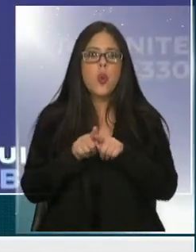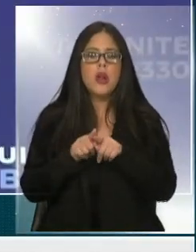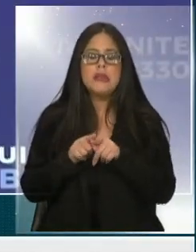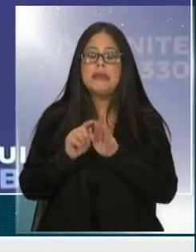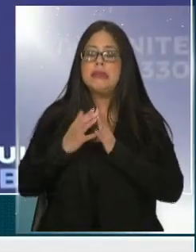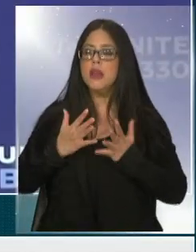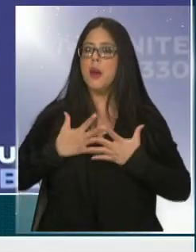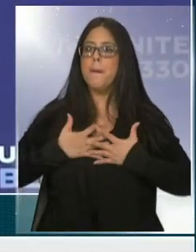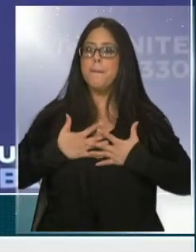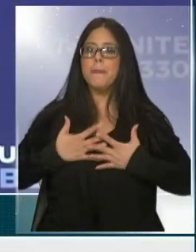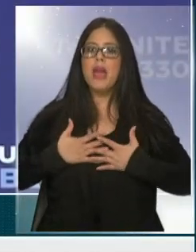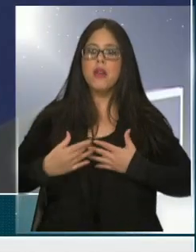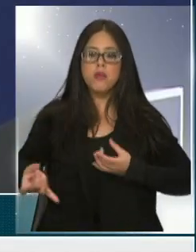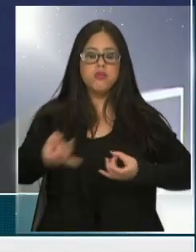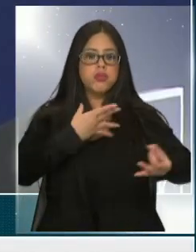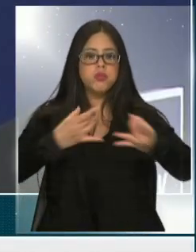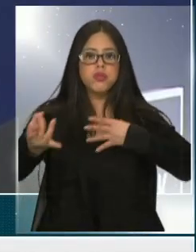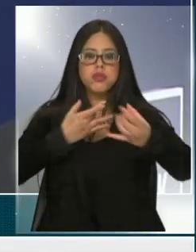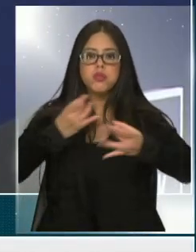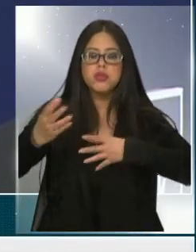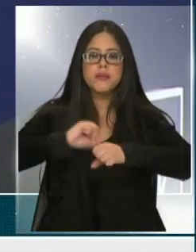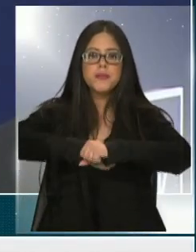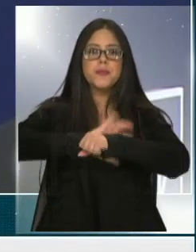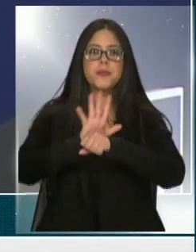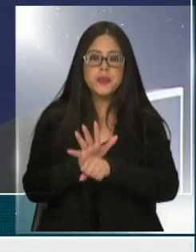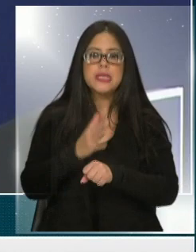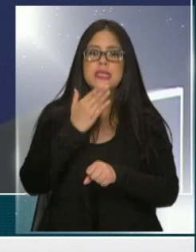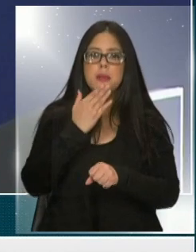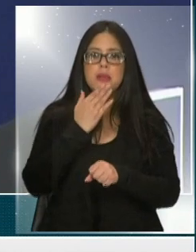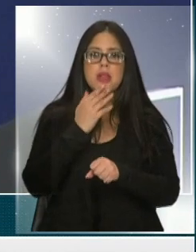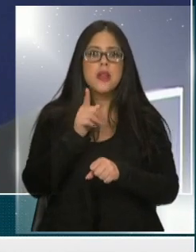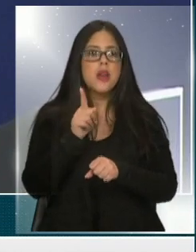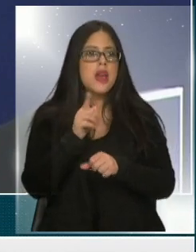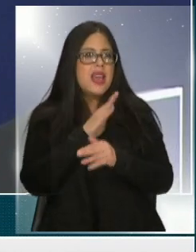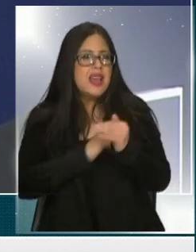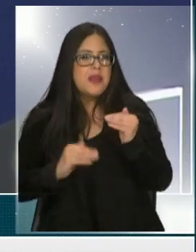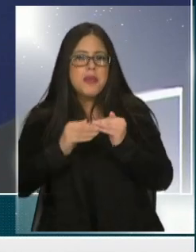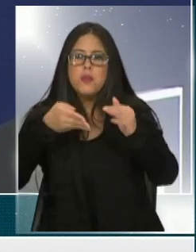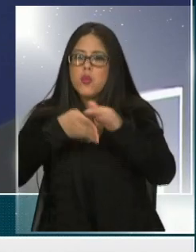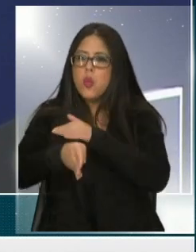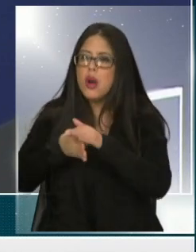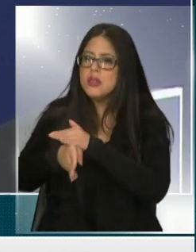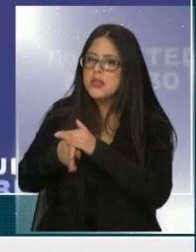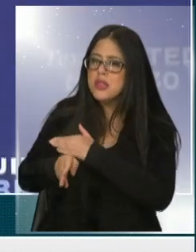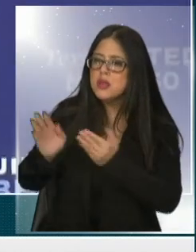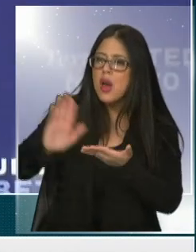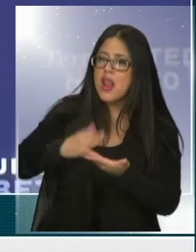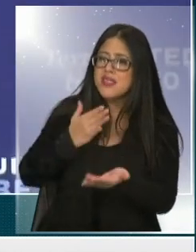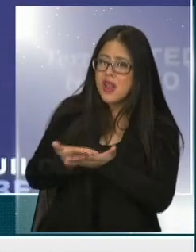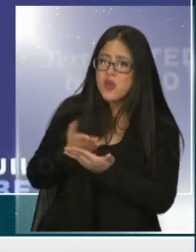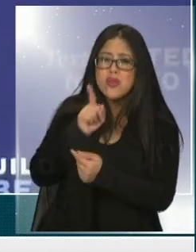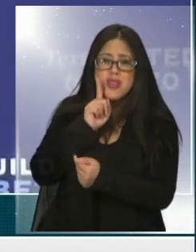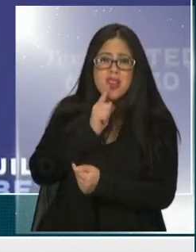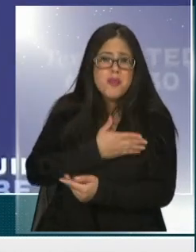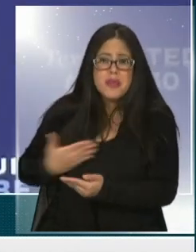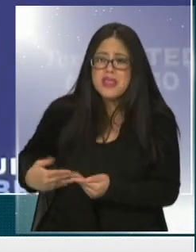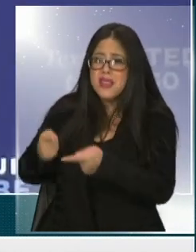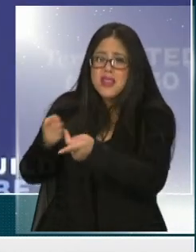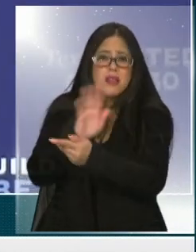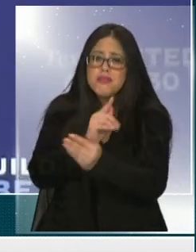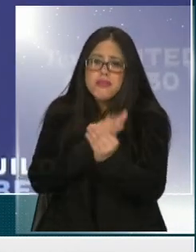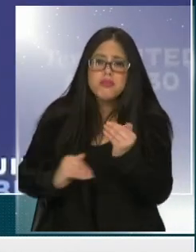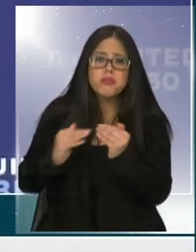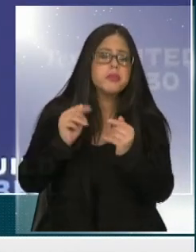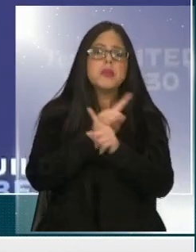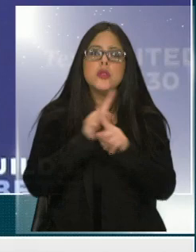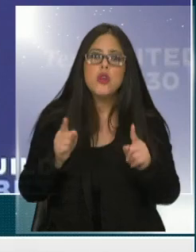contraer coronavirus y, por cierto, no tener el mismo acceso a la salud que está teniendo el mandatario de este país. La última encuesta